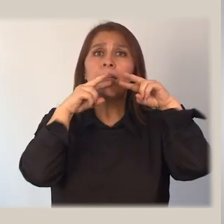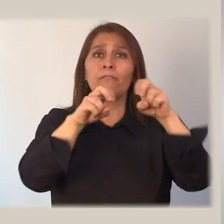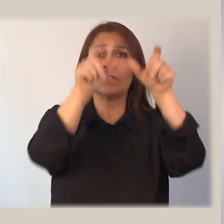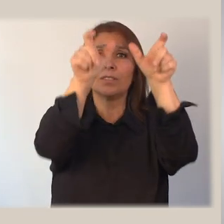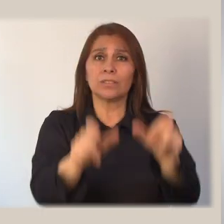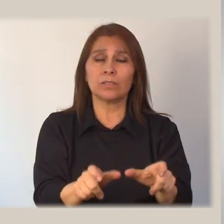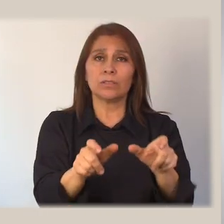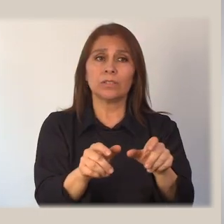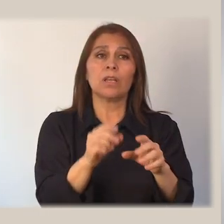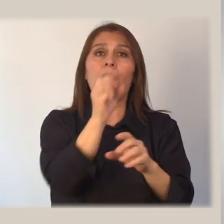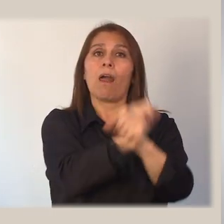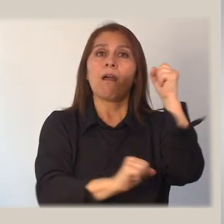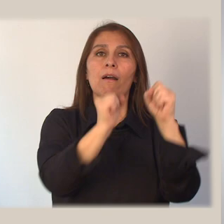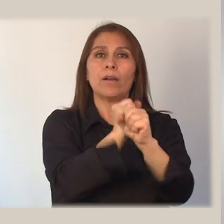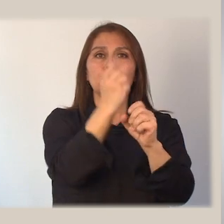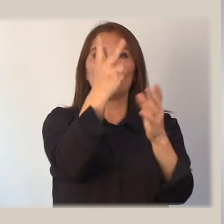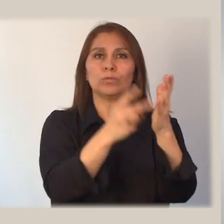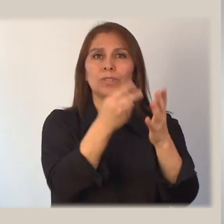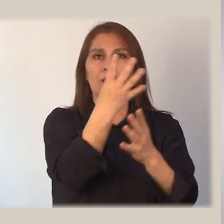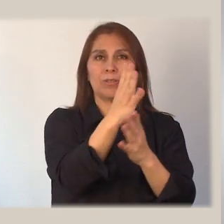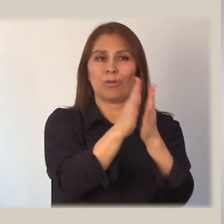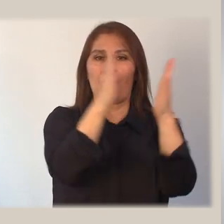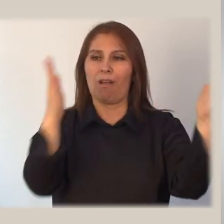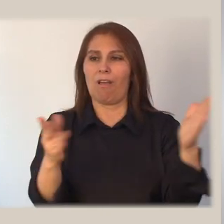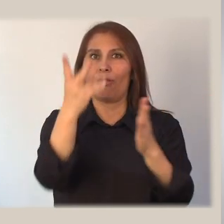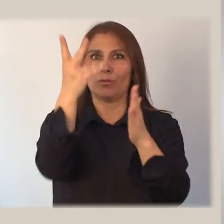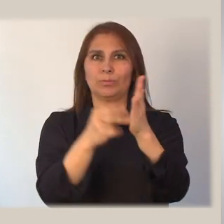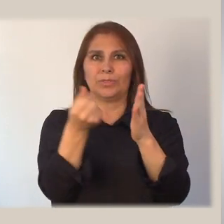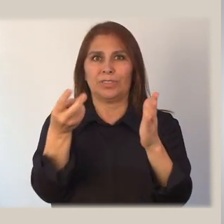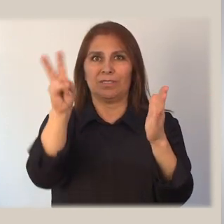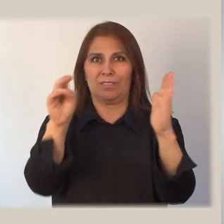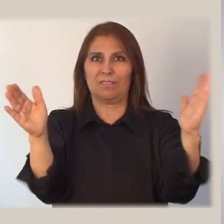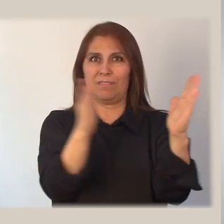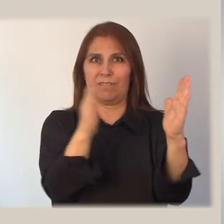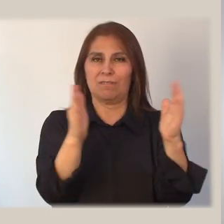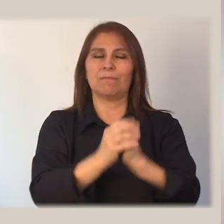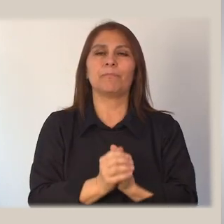debe resaltar la mejora que se evidenció en la clasificación de los investigadores en el lapso